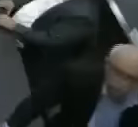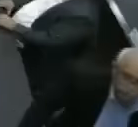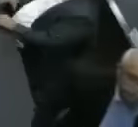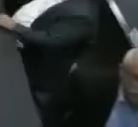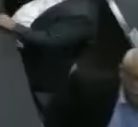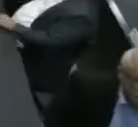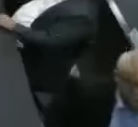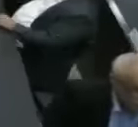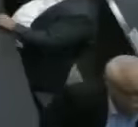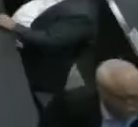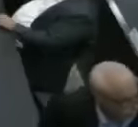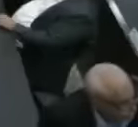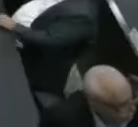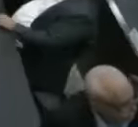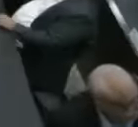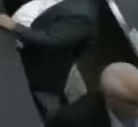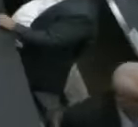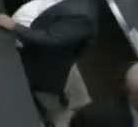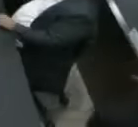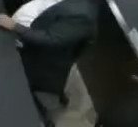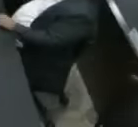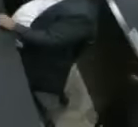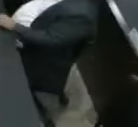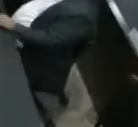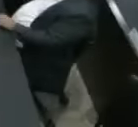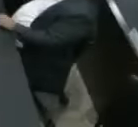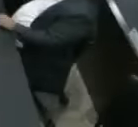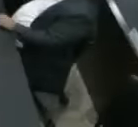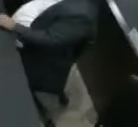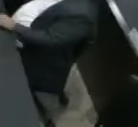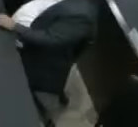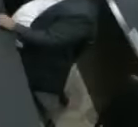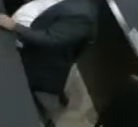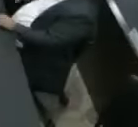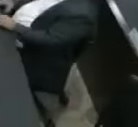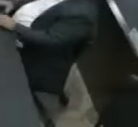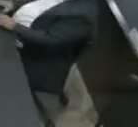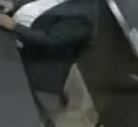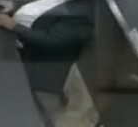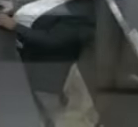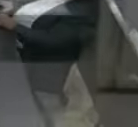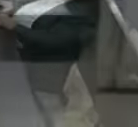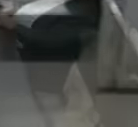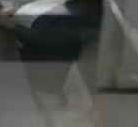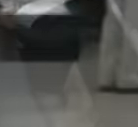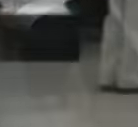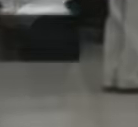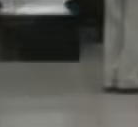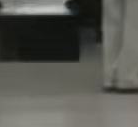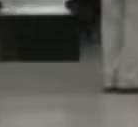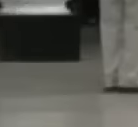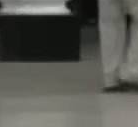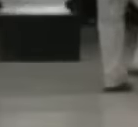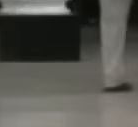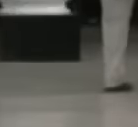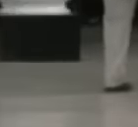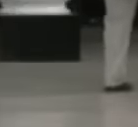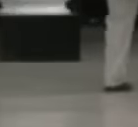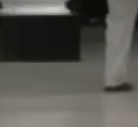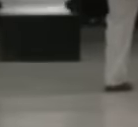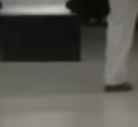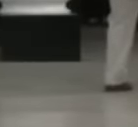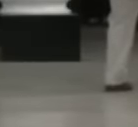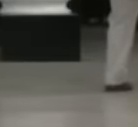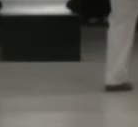una próxima discusión. Posteriormente quedó a cargo del diputado Diosdado Cabello Rondón presentar el proyecto de acuerdo